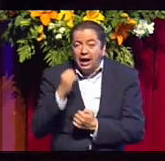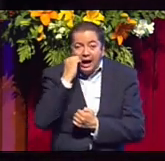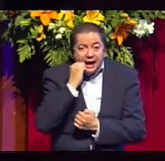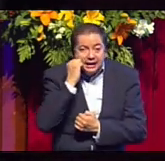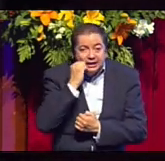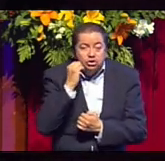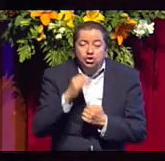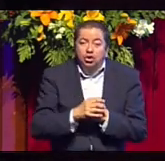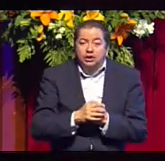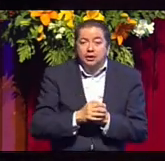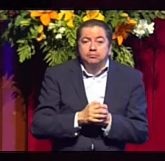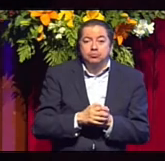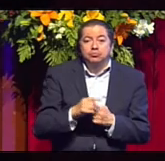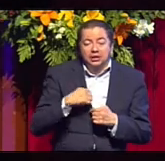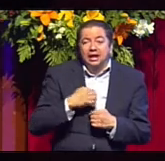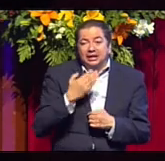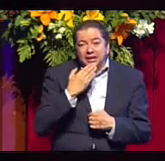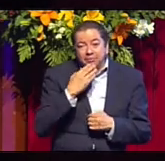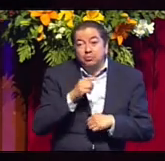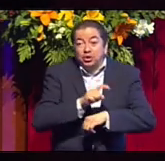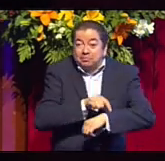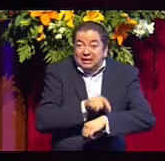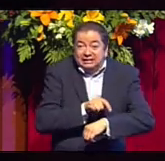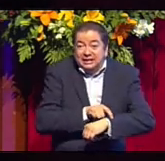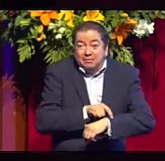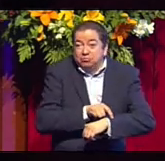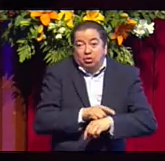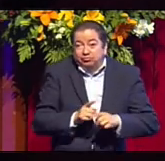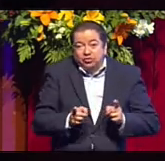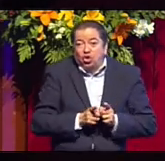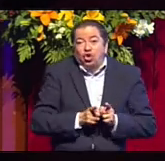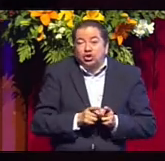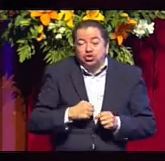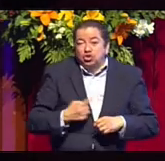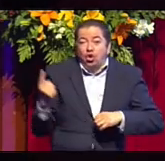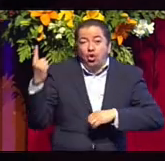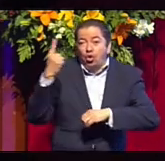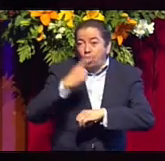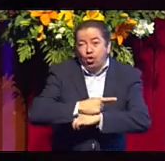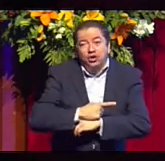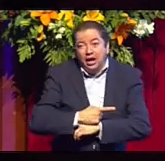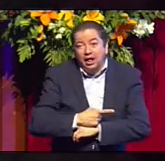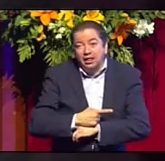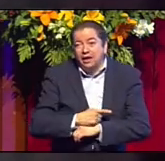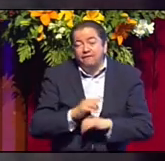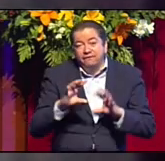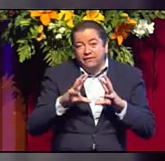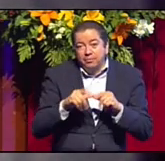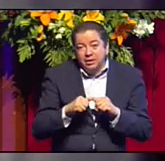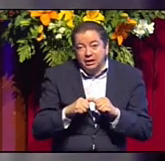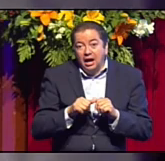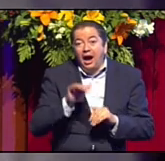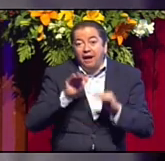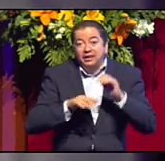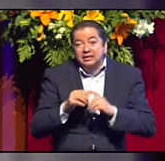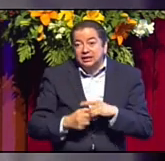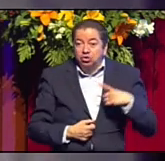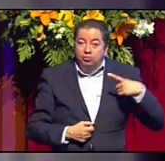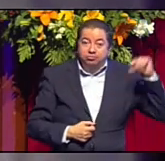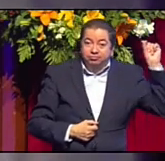cariño, gracias por soportar mis tiempos, de que cuando estamos en una jornada familiar me tengo que